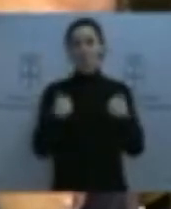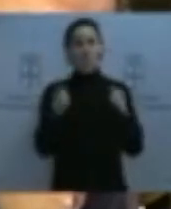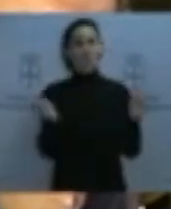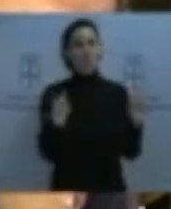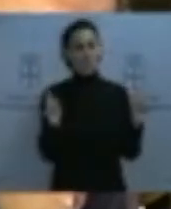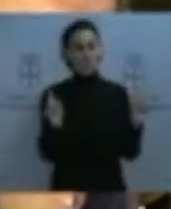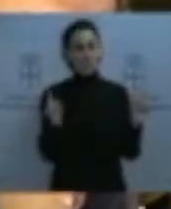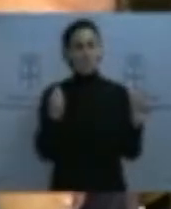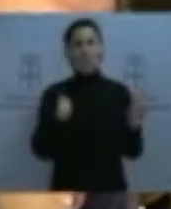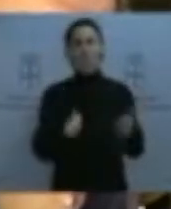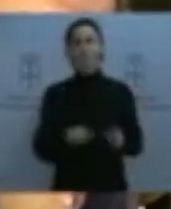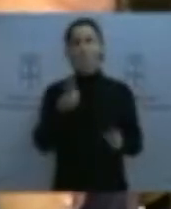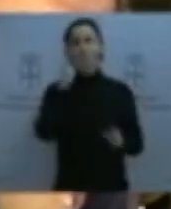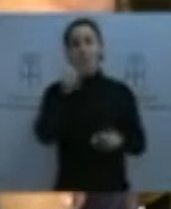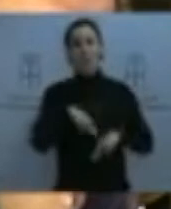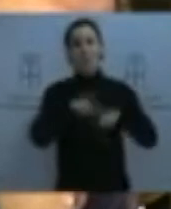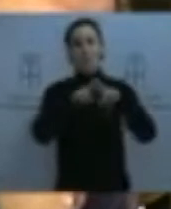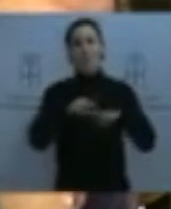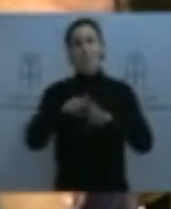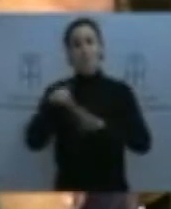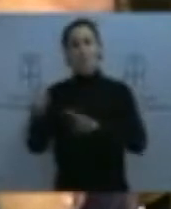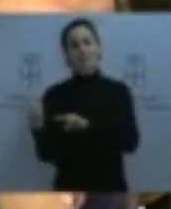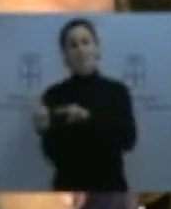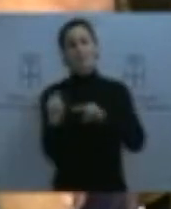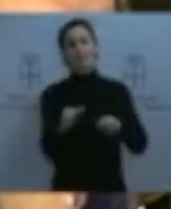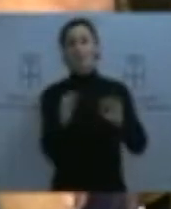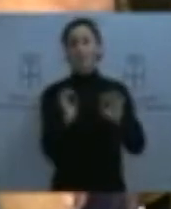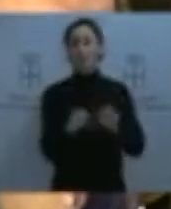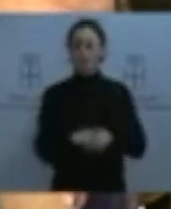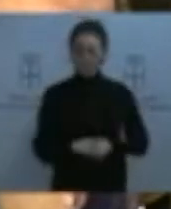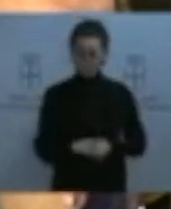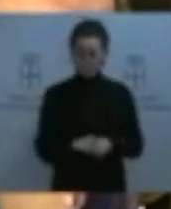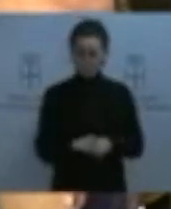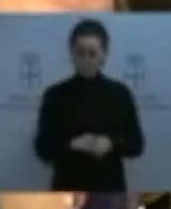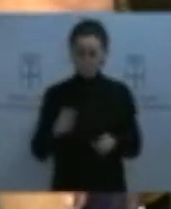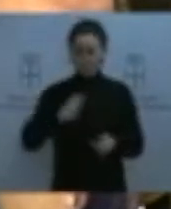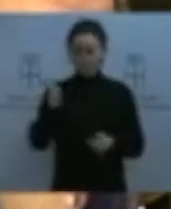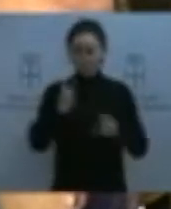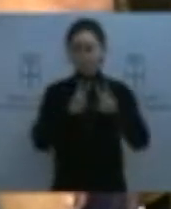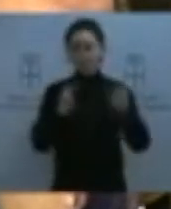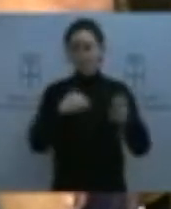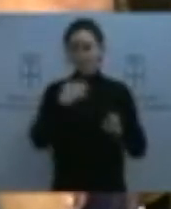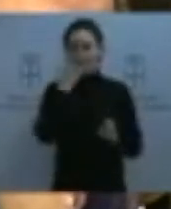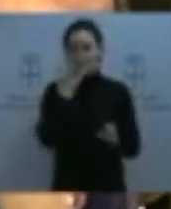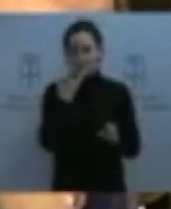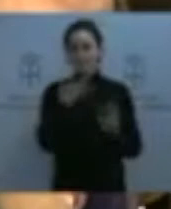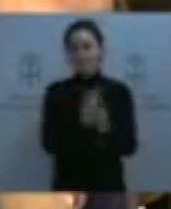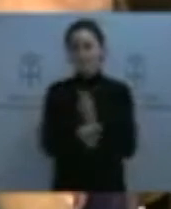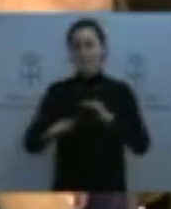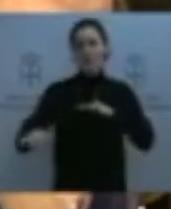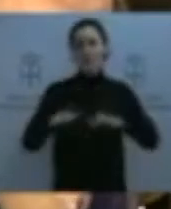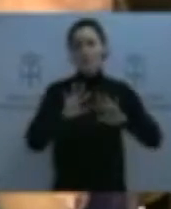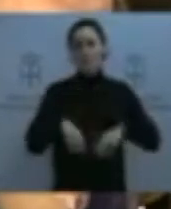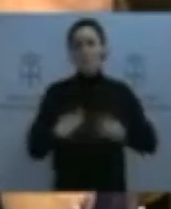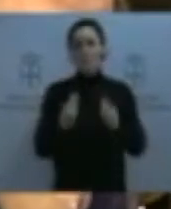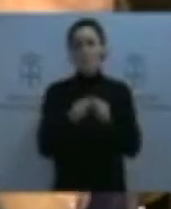propia auditoría externa. Otra cuestión que me gustaría aclarar hace referencia a que los activos, a que el activo total de la